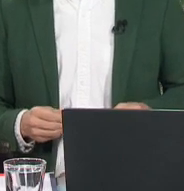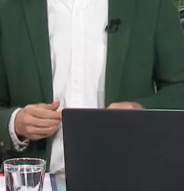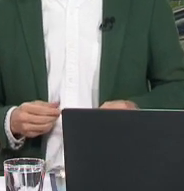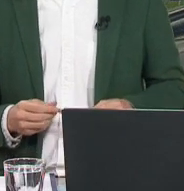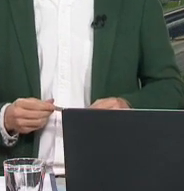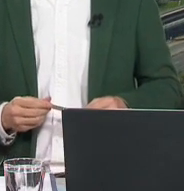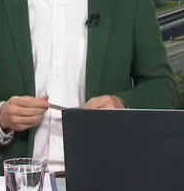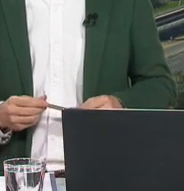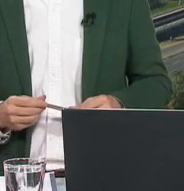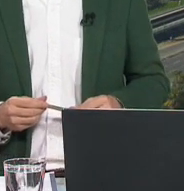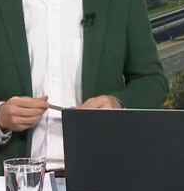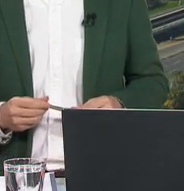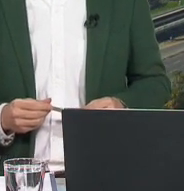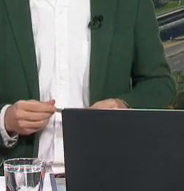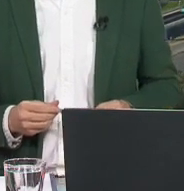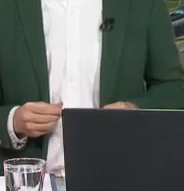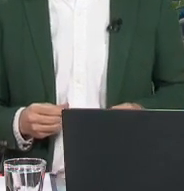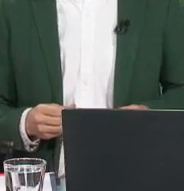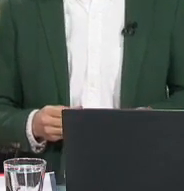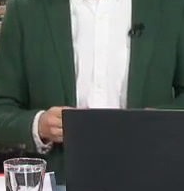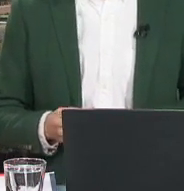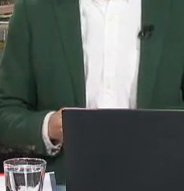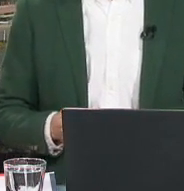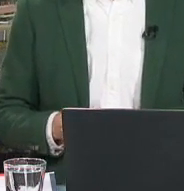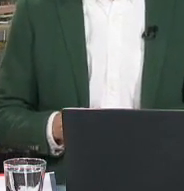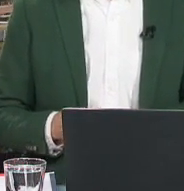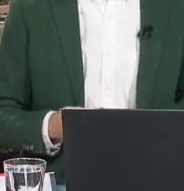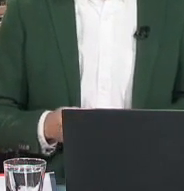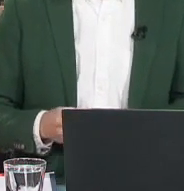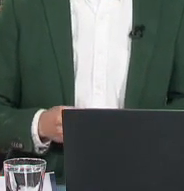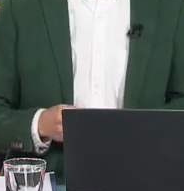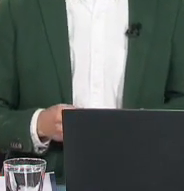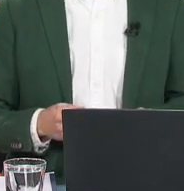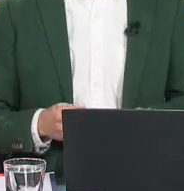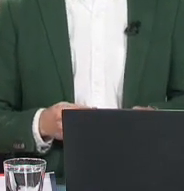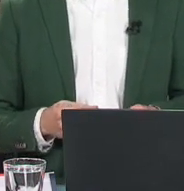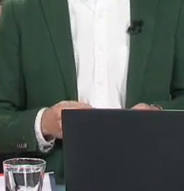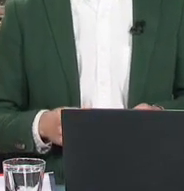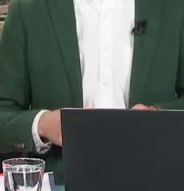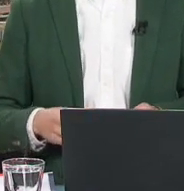de esta feria y se van a restablecer las conversaciones. Podemos hacer las cosas distintas, tenemos que estar en estas instancias.